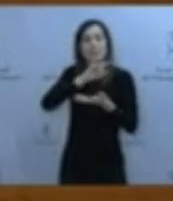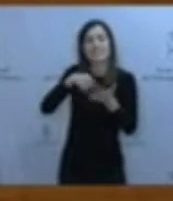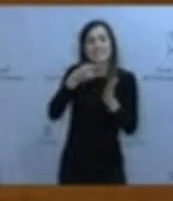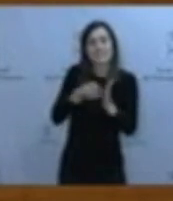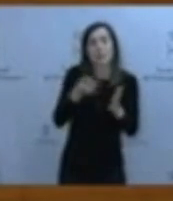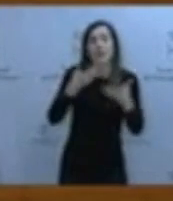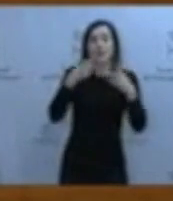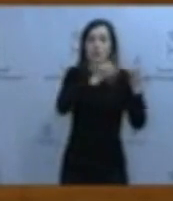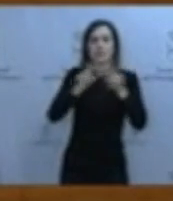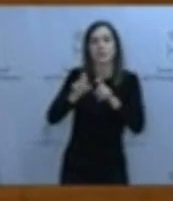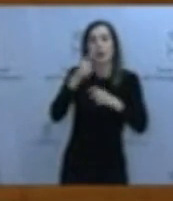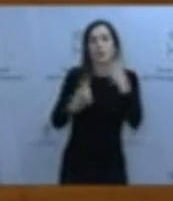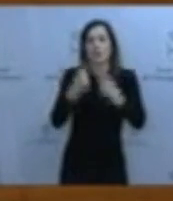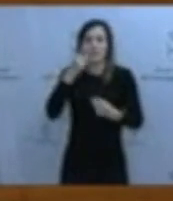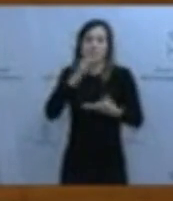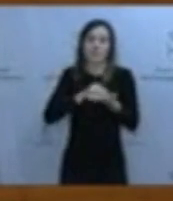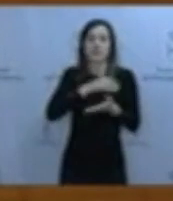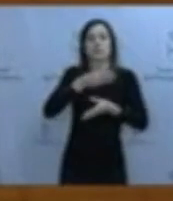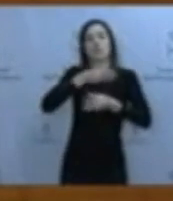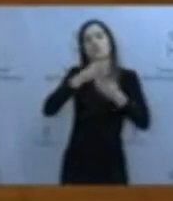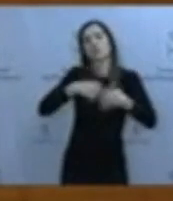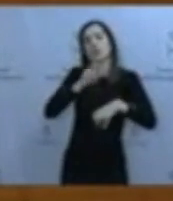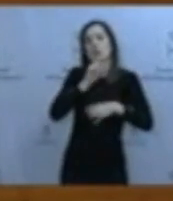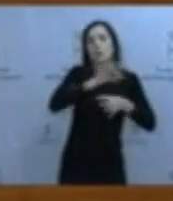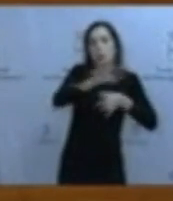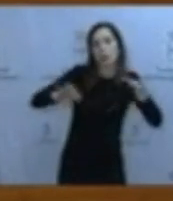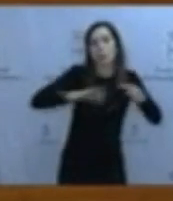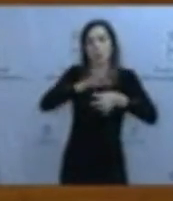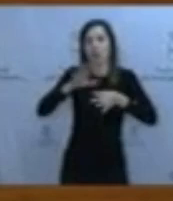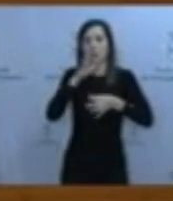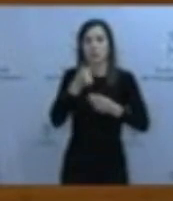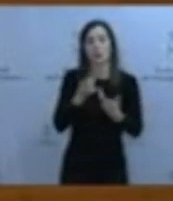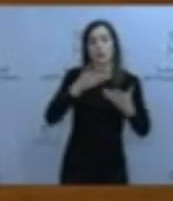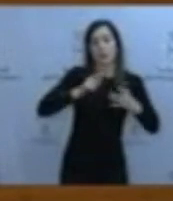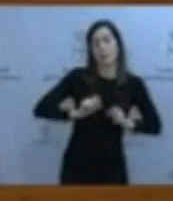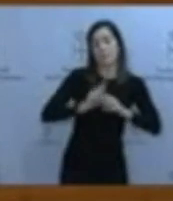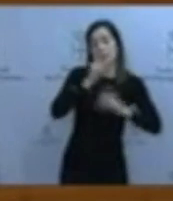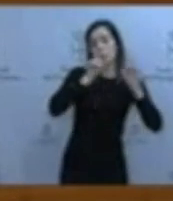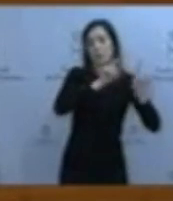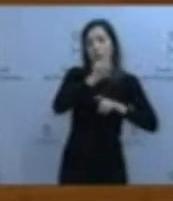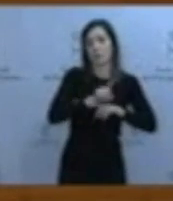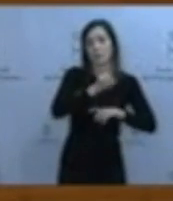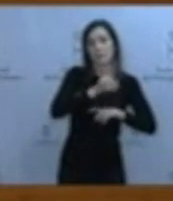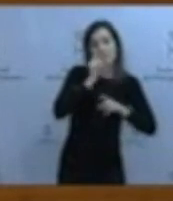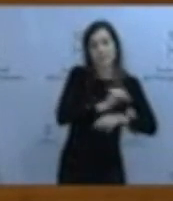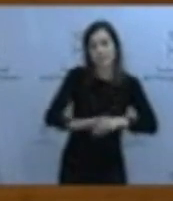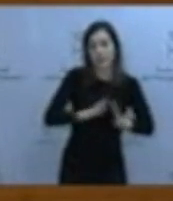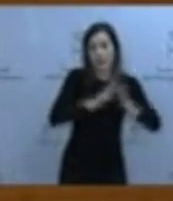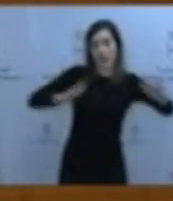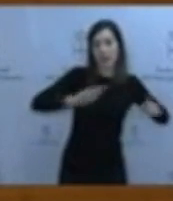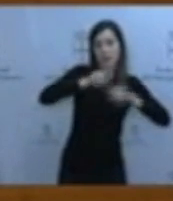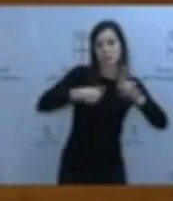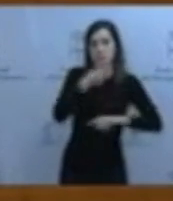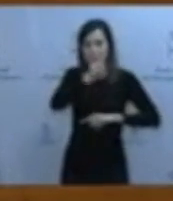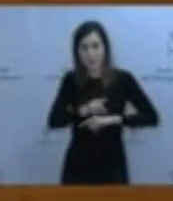aro. Cuando entramos en educación infantil es un aro muy grande y según vas avanzando etapas a primaria, secundaria, bachillerato, universidad, ese